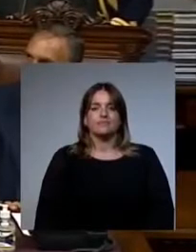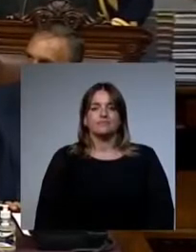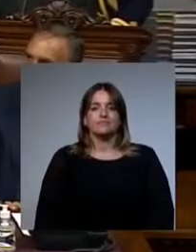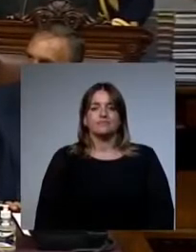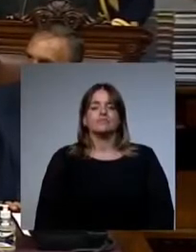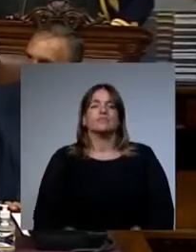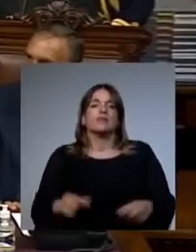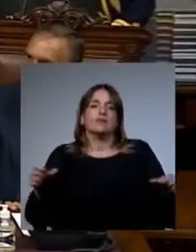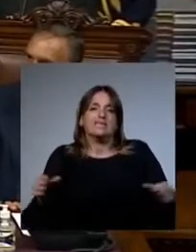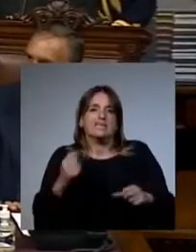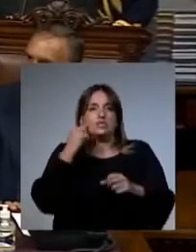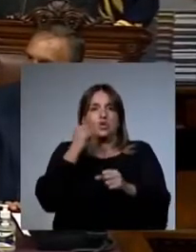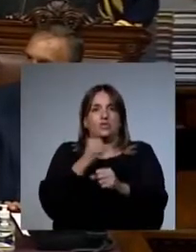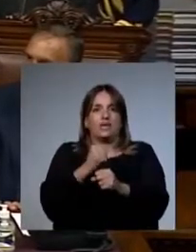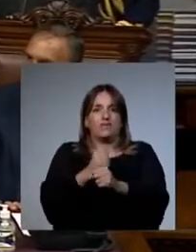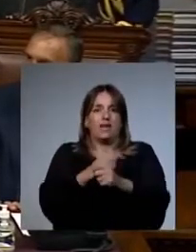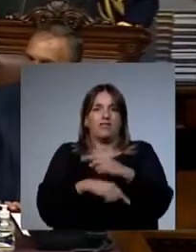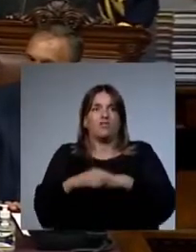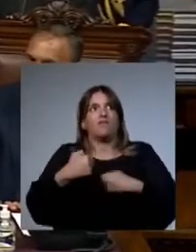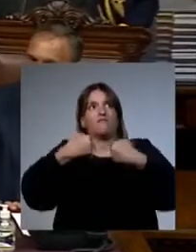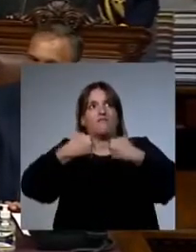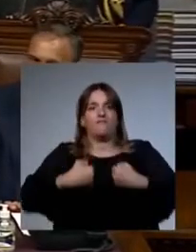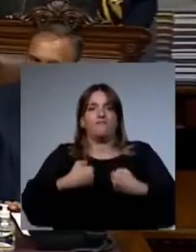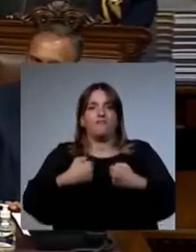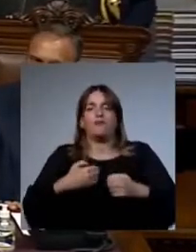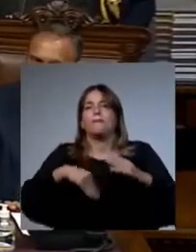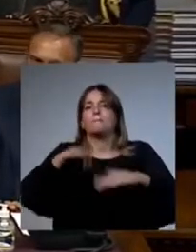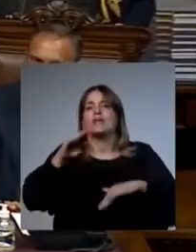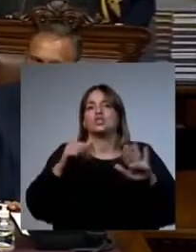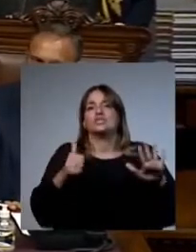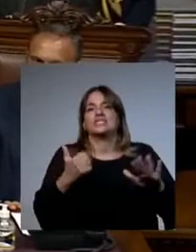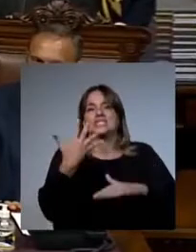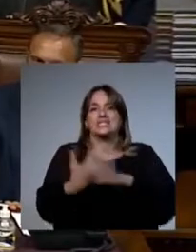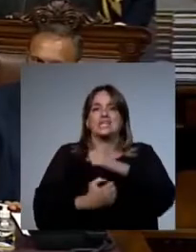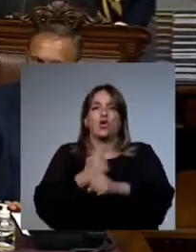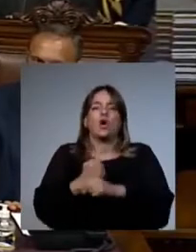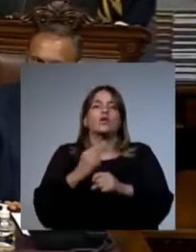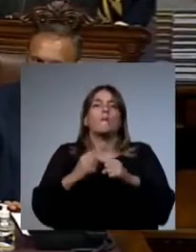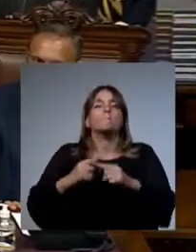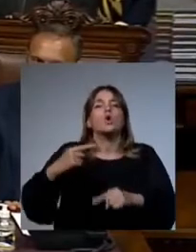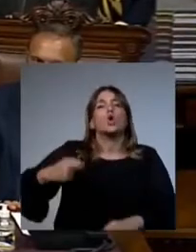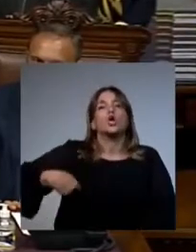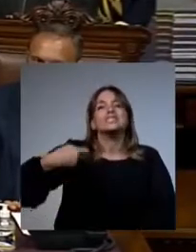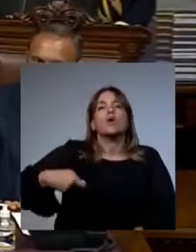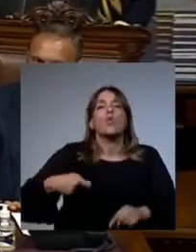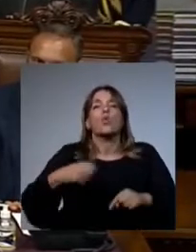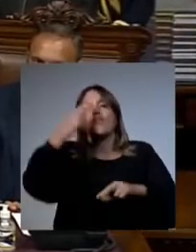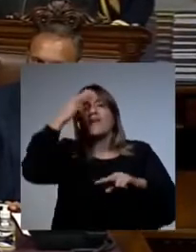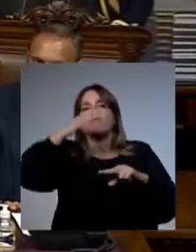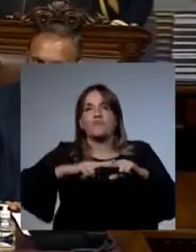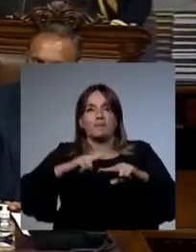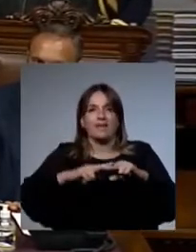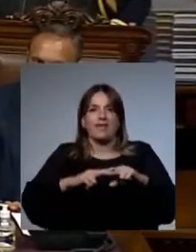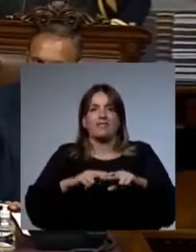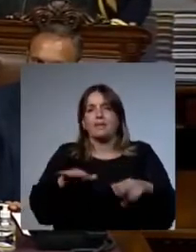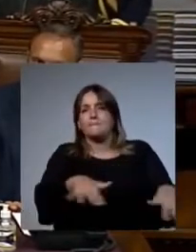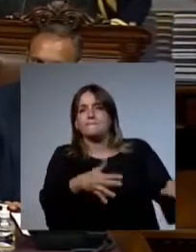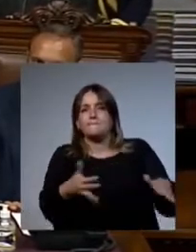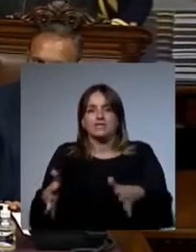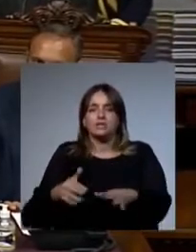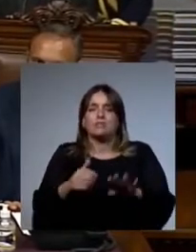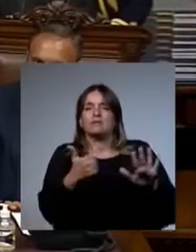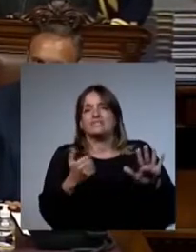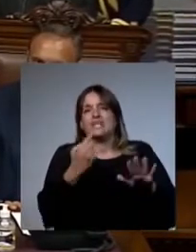Se cubrió a los trabajadores cuarentenados y a los mayores de 65 años mediante el seguro por enfermedad, que oscilaron promedialmente